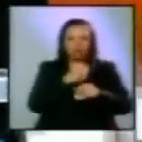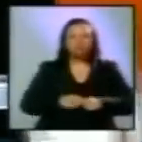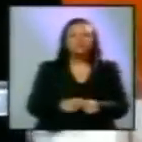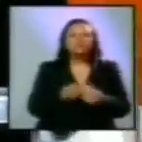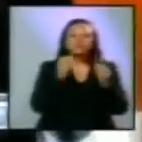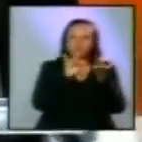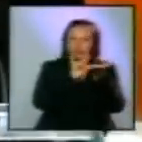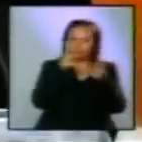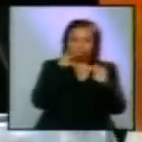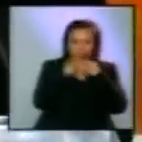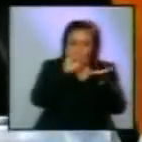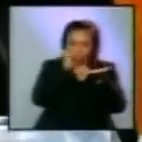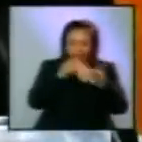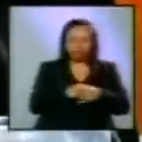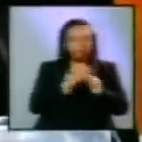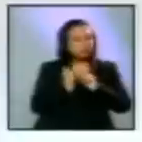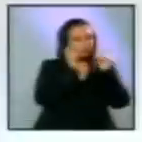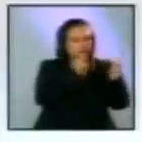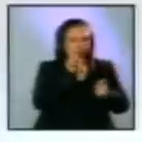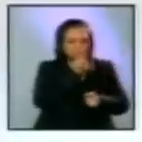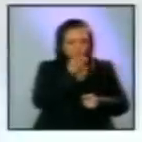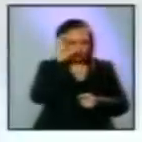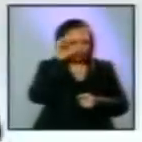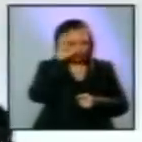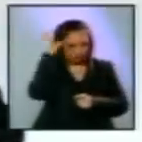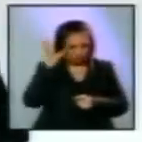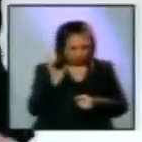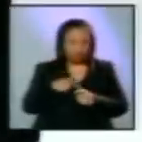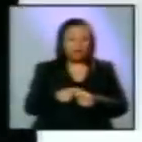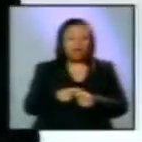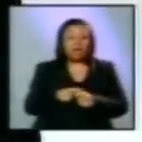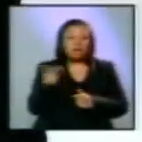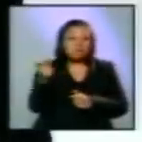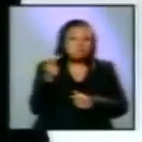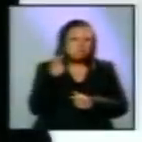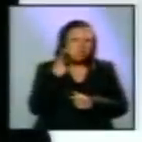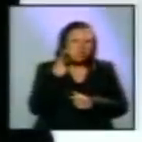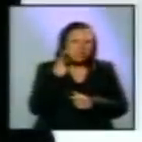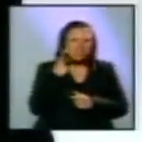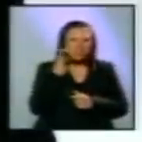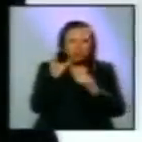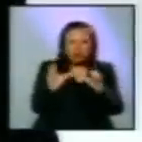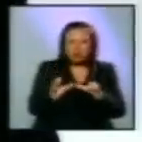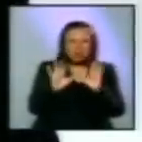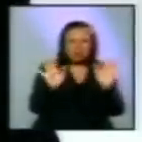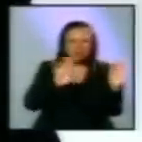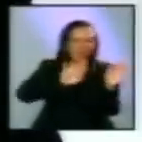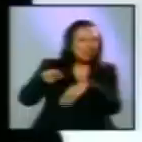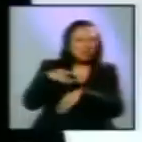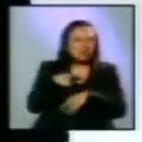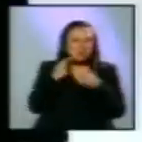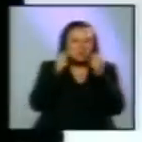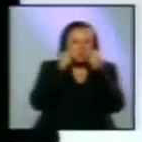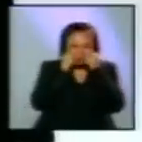la réplica, Gabriel Cuadri, adelante. Bueno, la conservación para los políticos realmente no importa, pero es uno de los temas